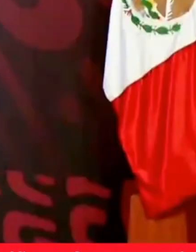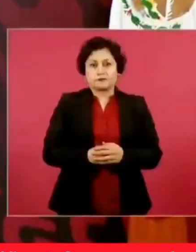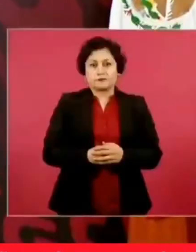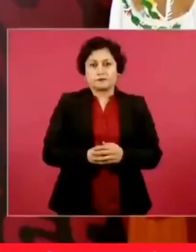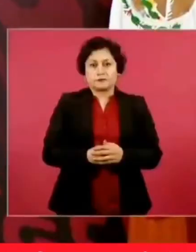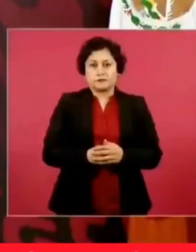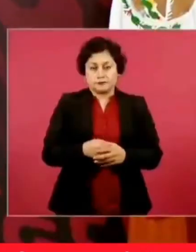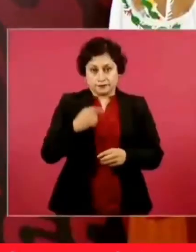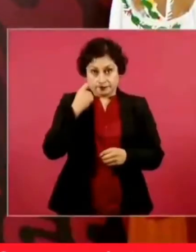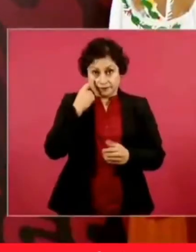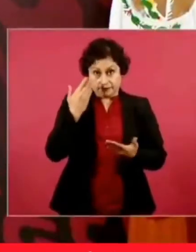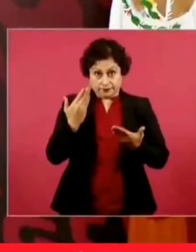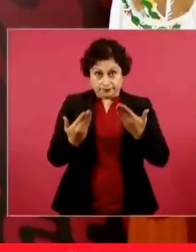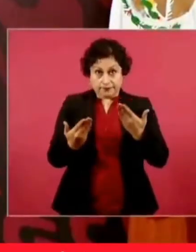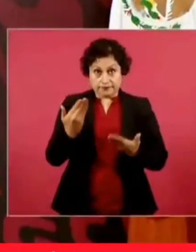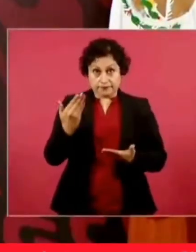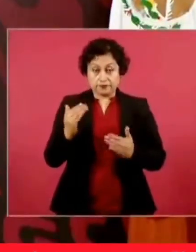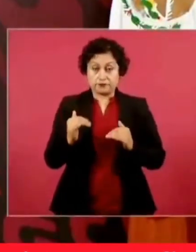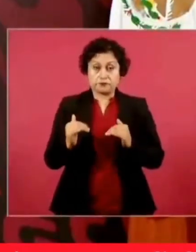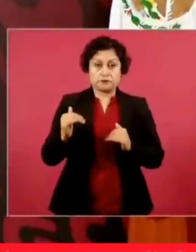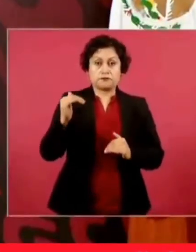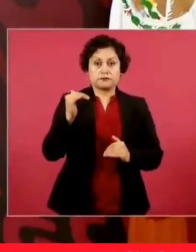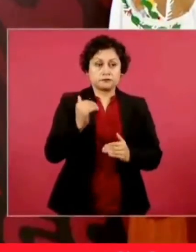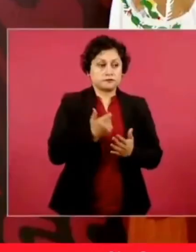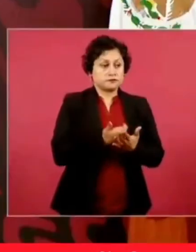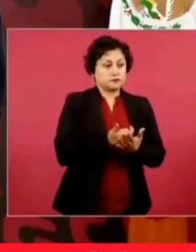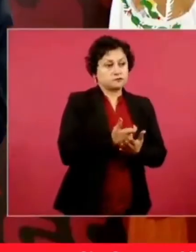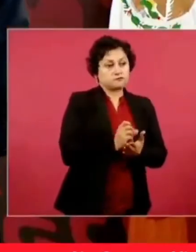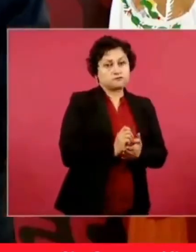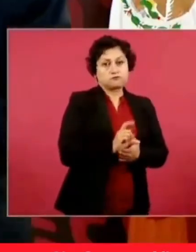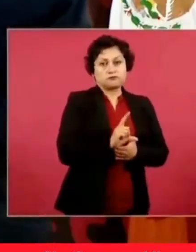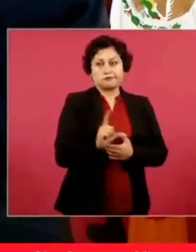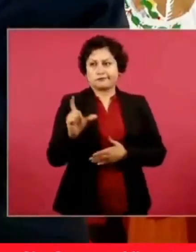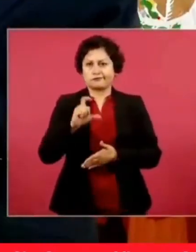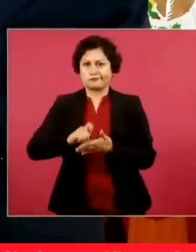apenas 12 kilos. Y cuando entró